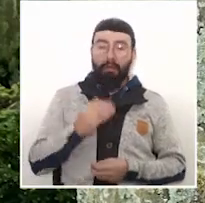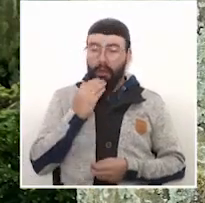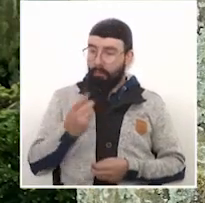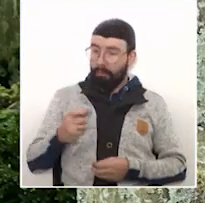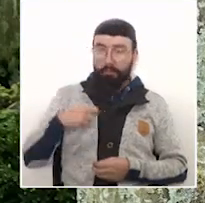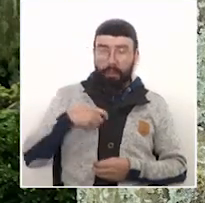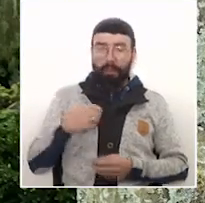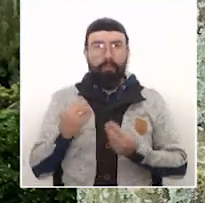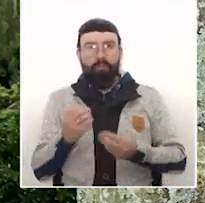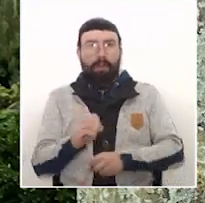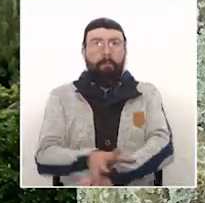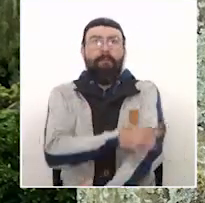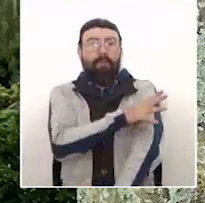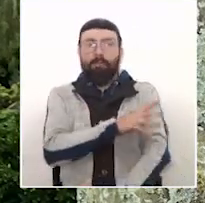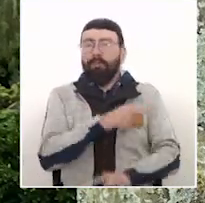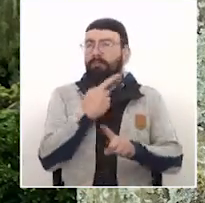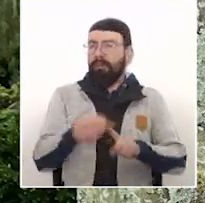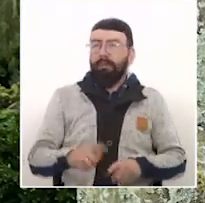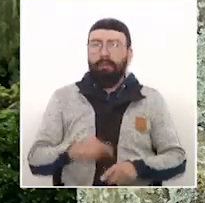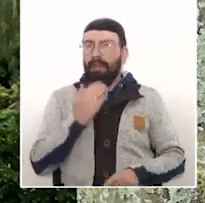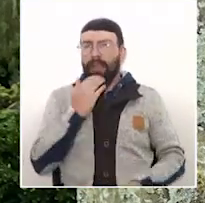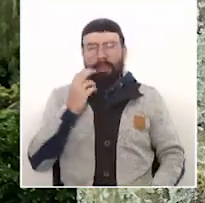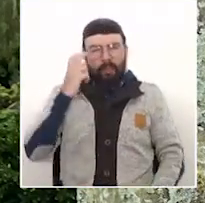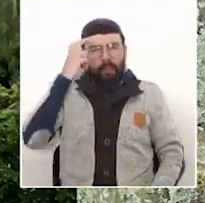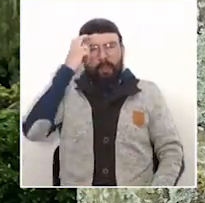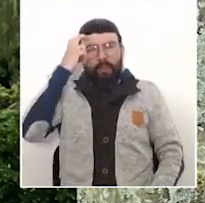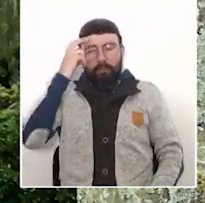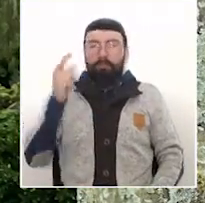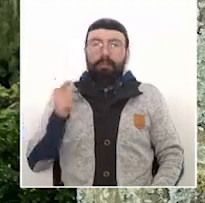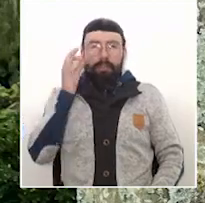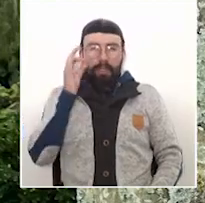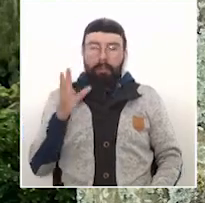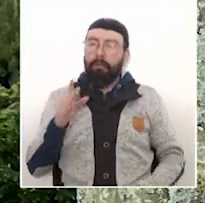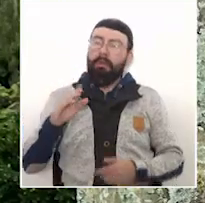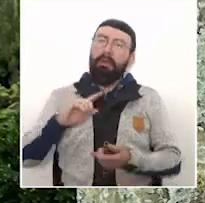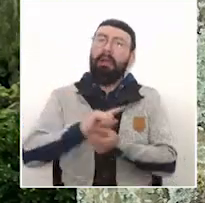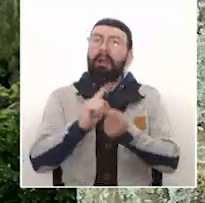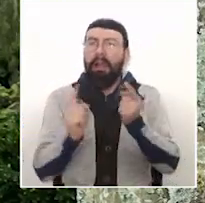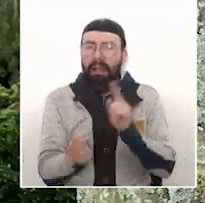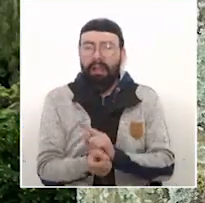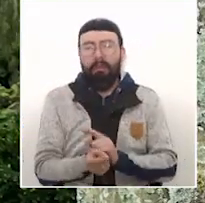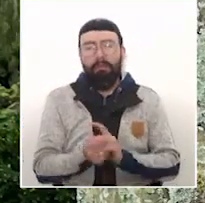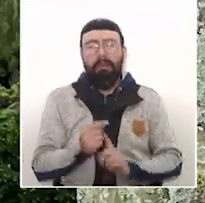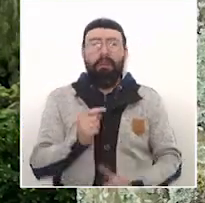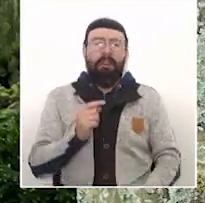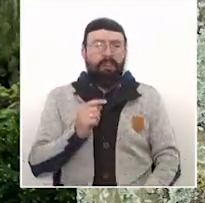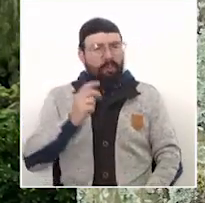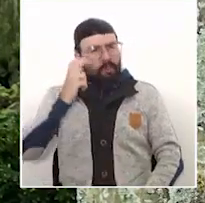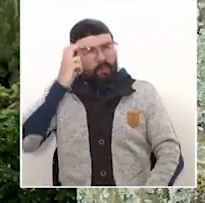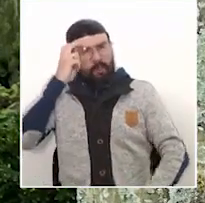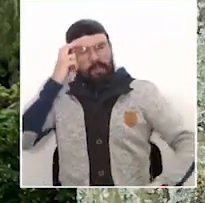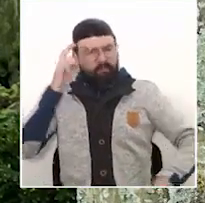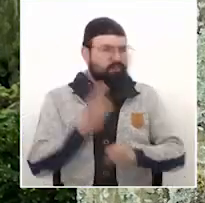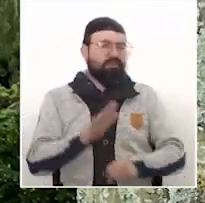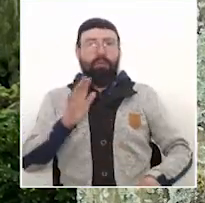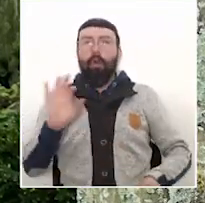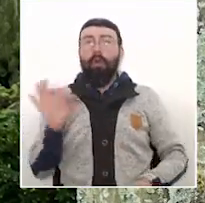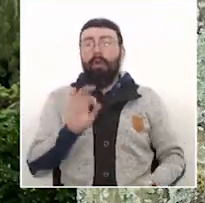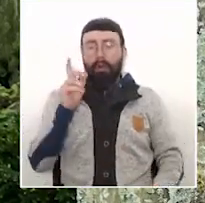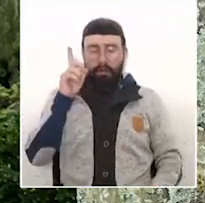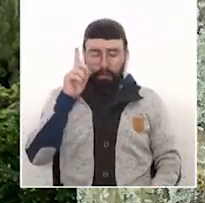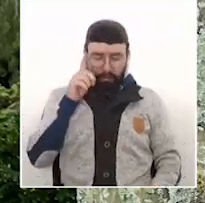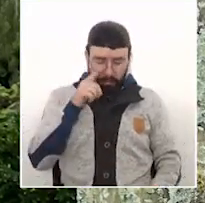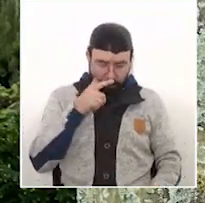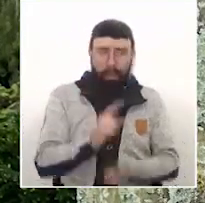de emociones, como por ejemplo la ira que se puede convertir en rencor, o la tristeza que se puede convertir en una depresión,